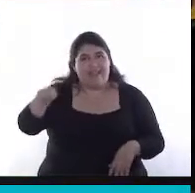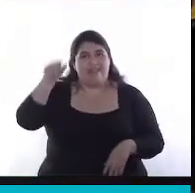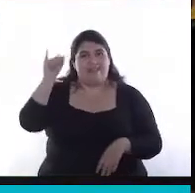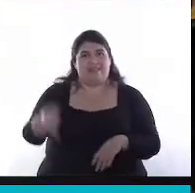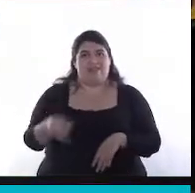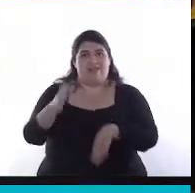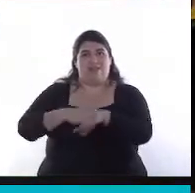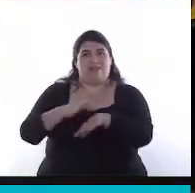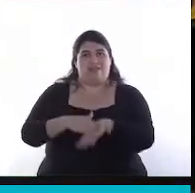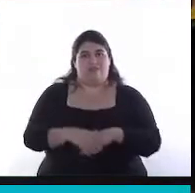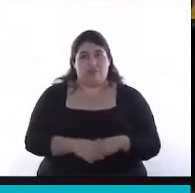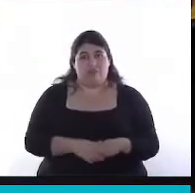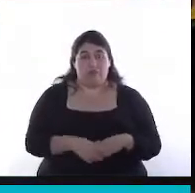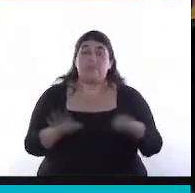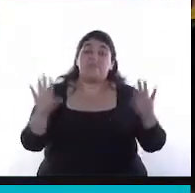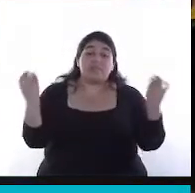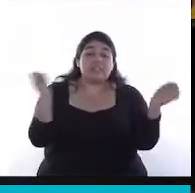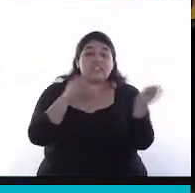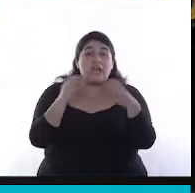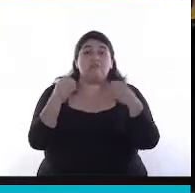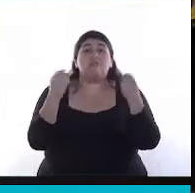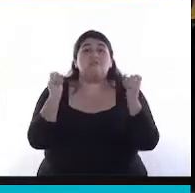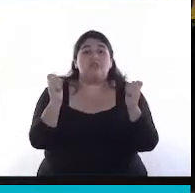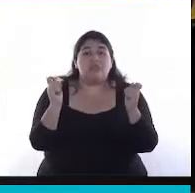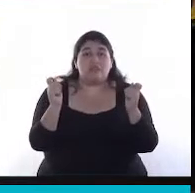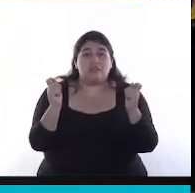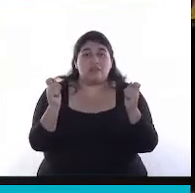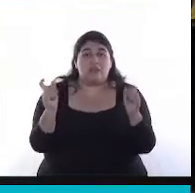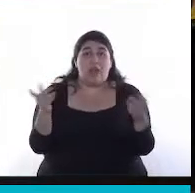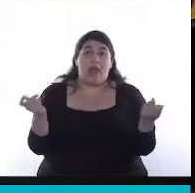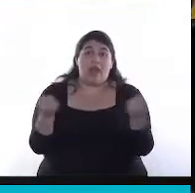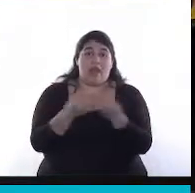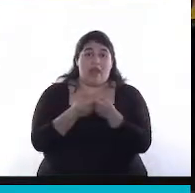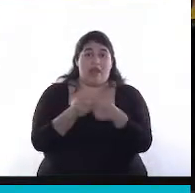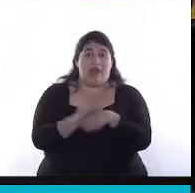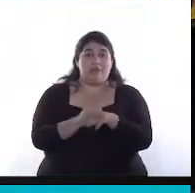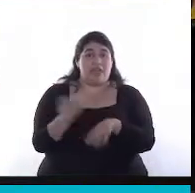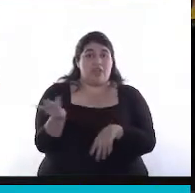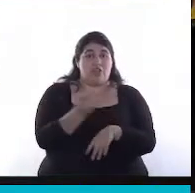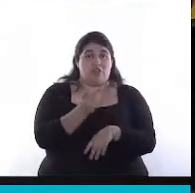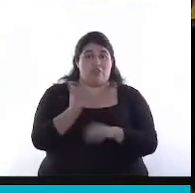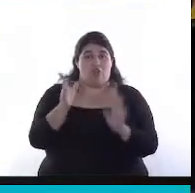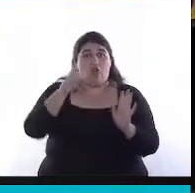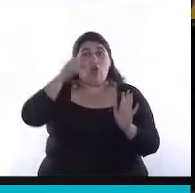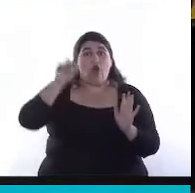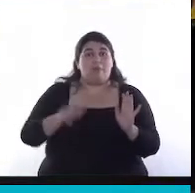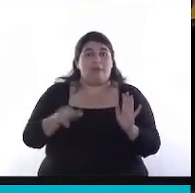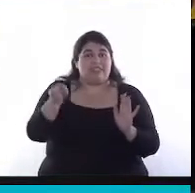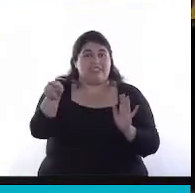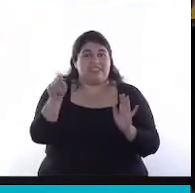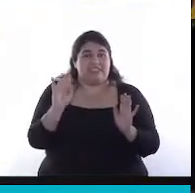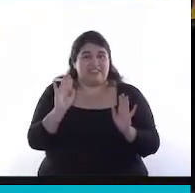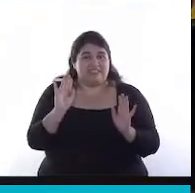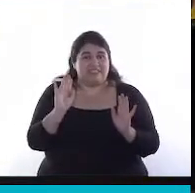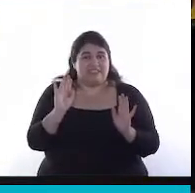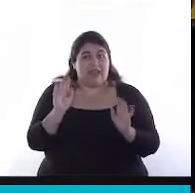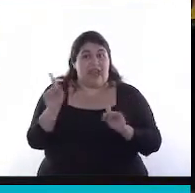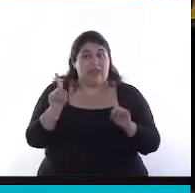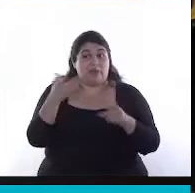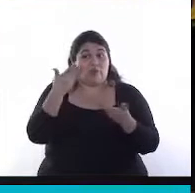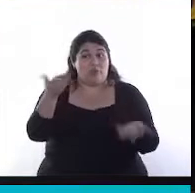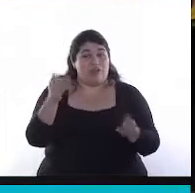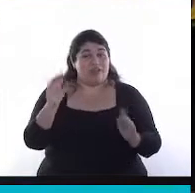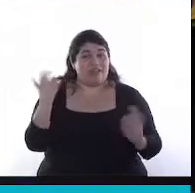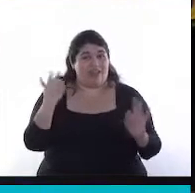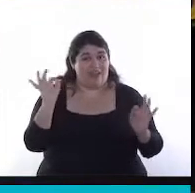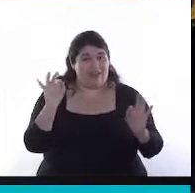son chat entre amigos de lópez que algunos no se mostraron porque